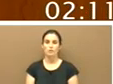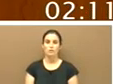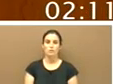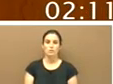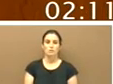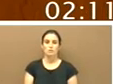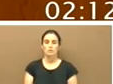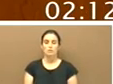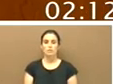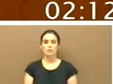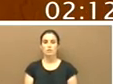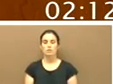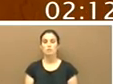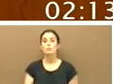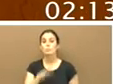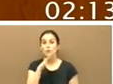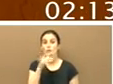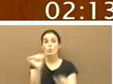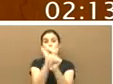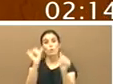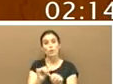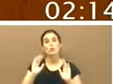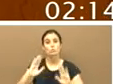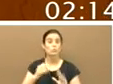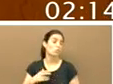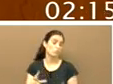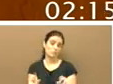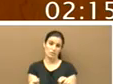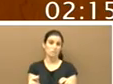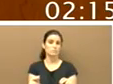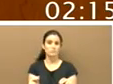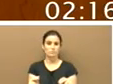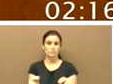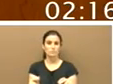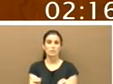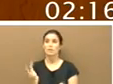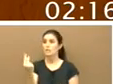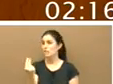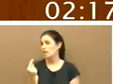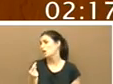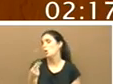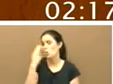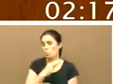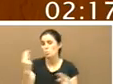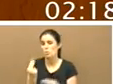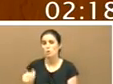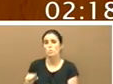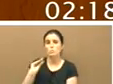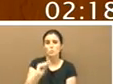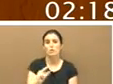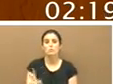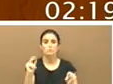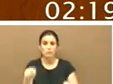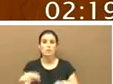su modelo se acabó, su modelo de dinero público para no conseguir resultados